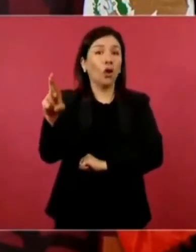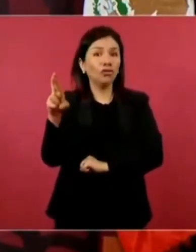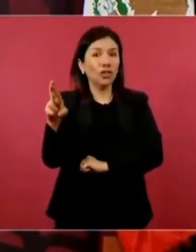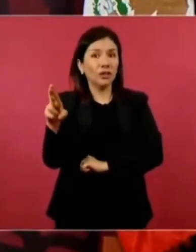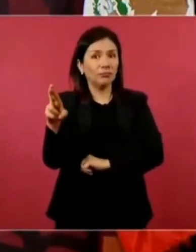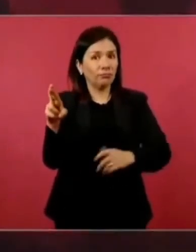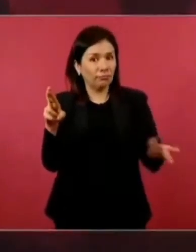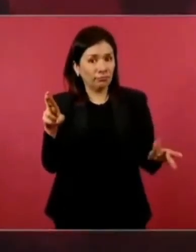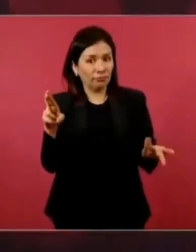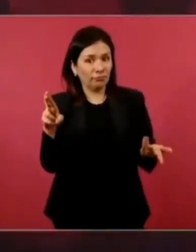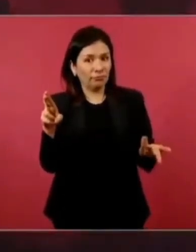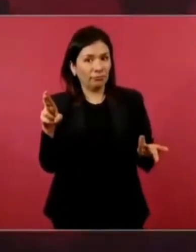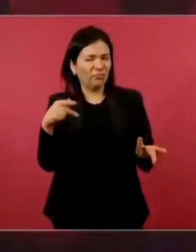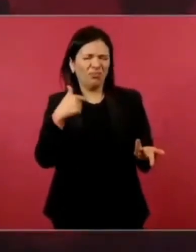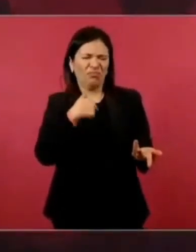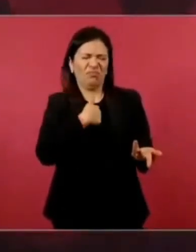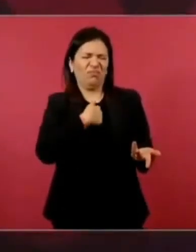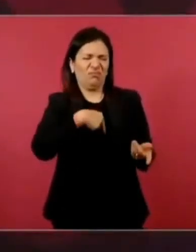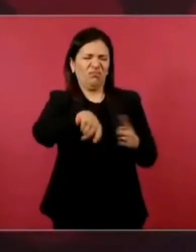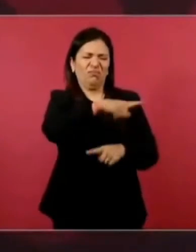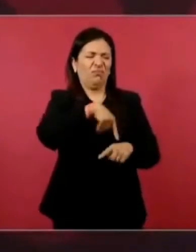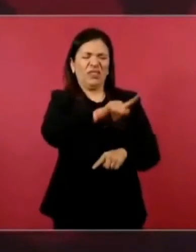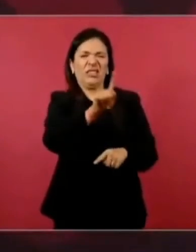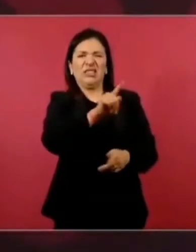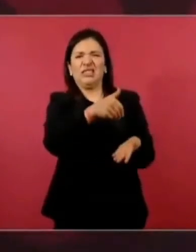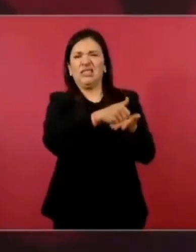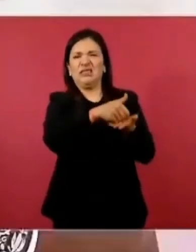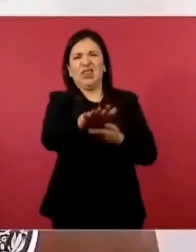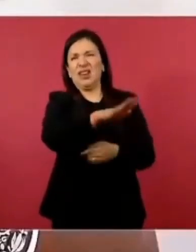que nos fuéramos nosotros.